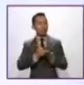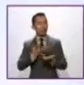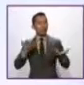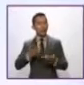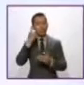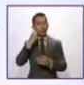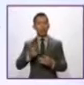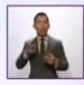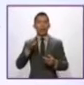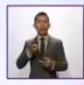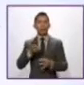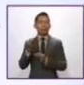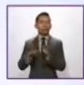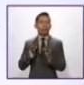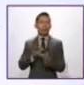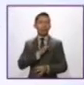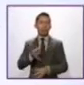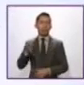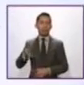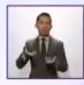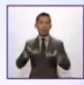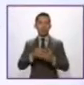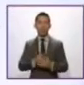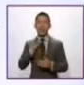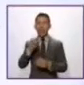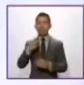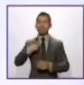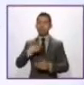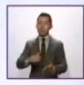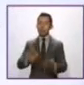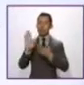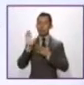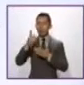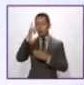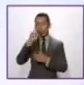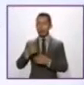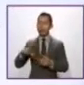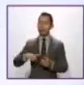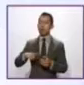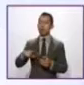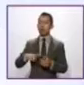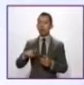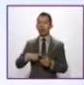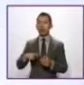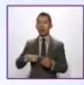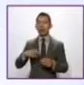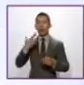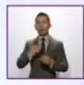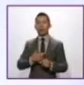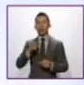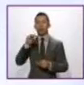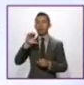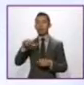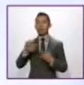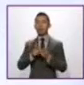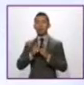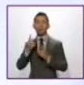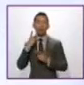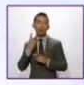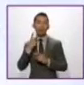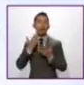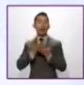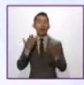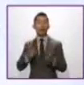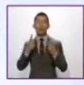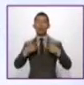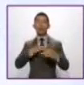necesarias para que esto se lleve a cabo. Este es uno de los principales compromisos de la gubernatura por Movimiento Ciudadano, y les pido a todas